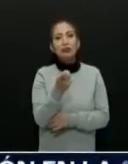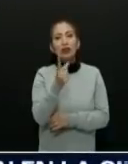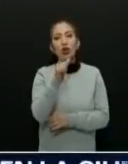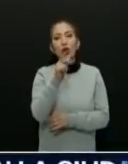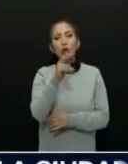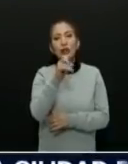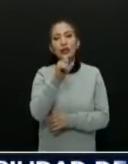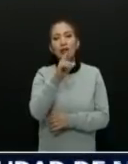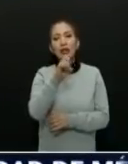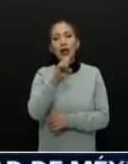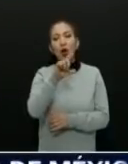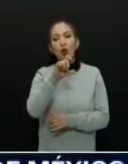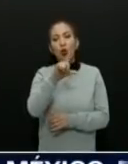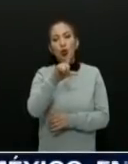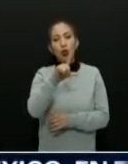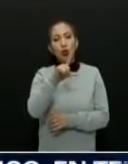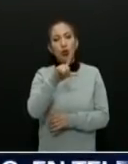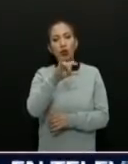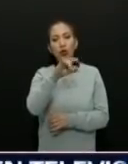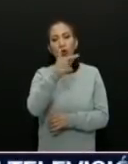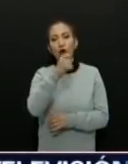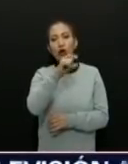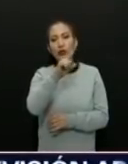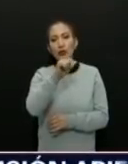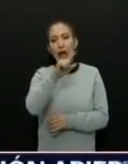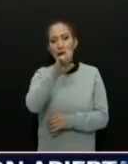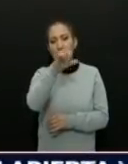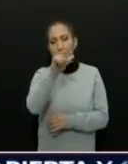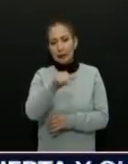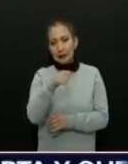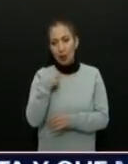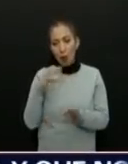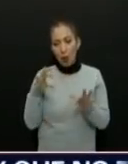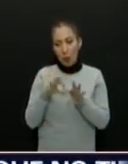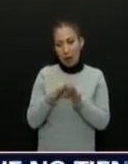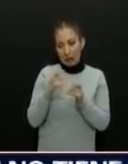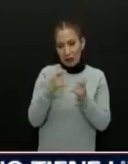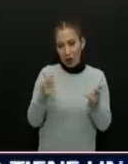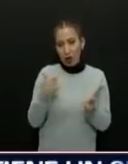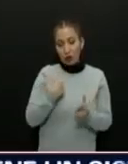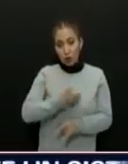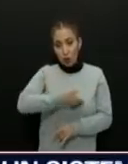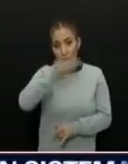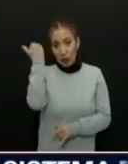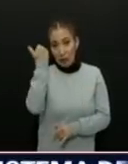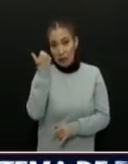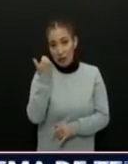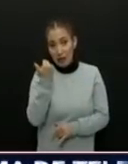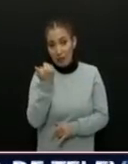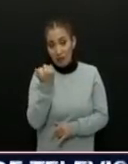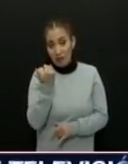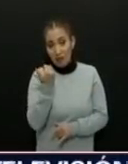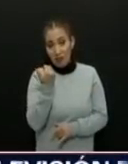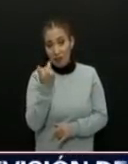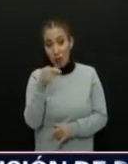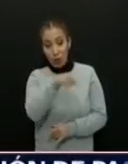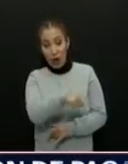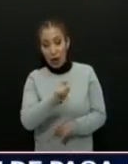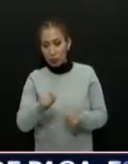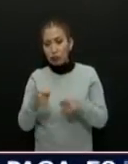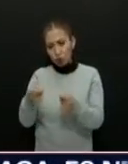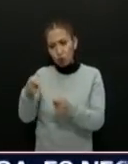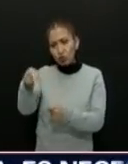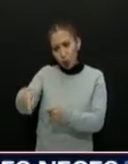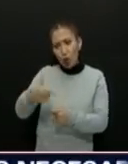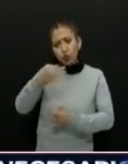Luis Raúl González Pérez. No sabía yo que no había aceptado cuando le ofrecieron